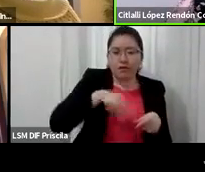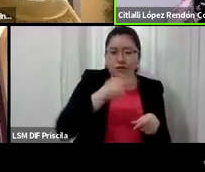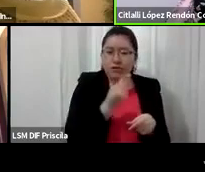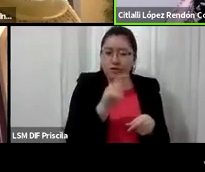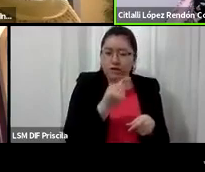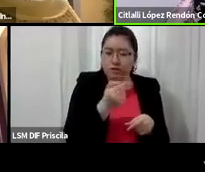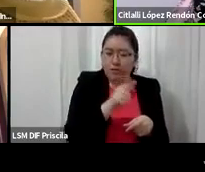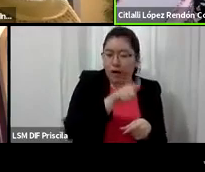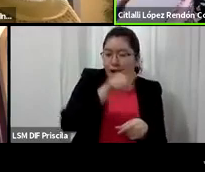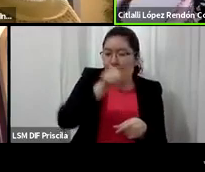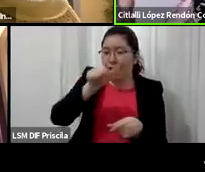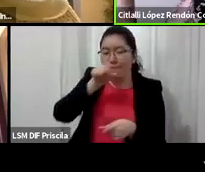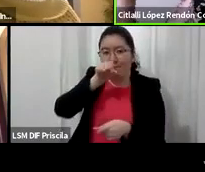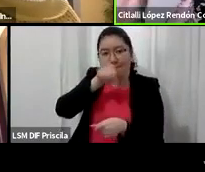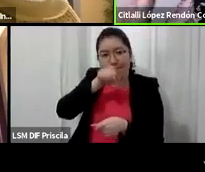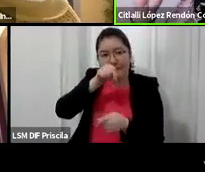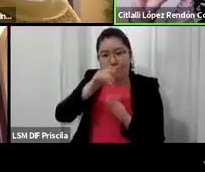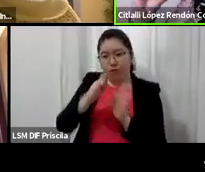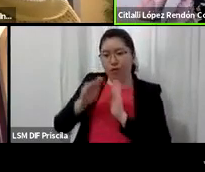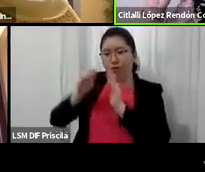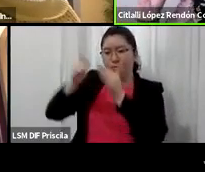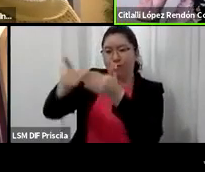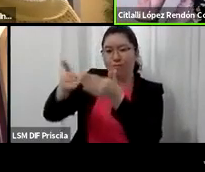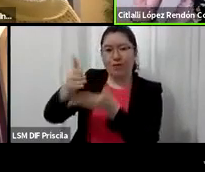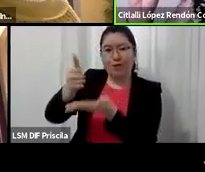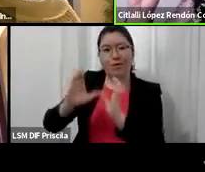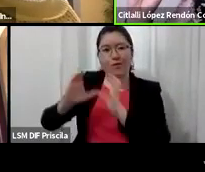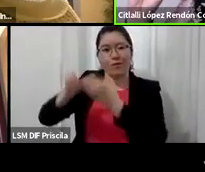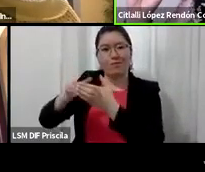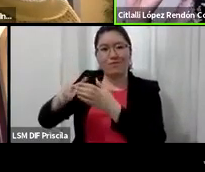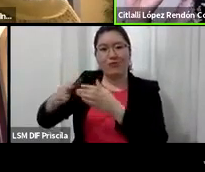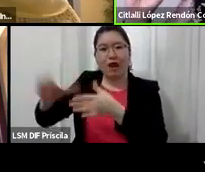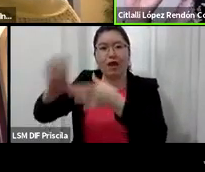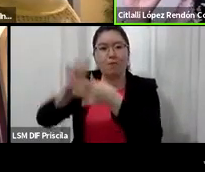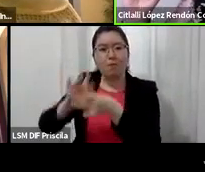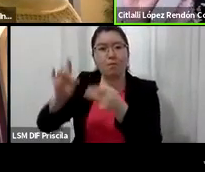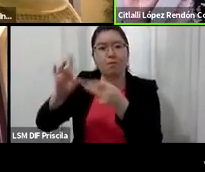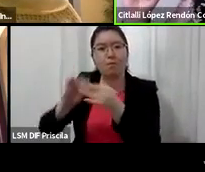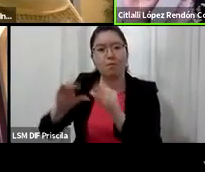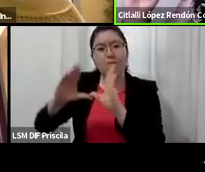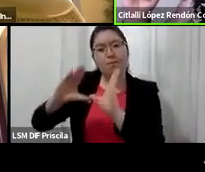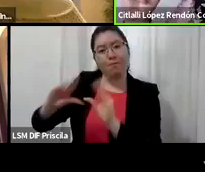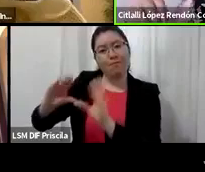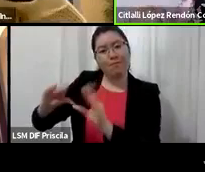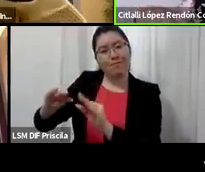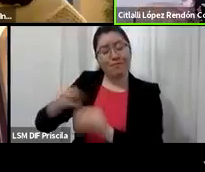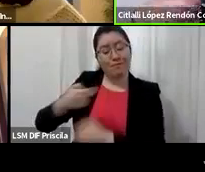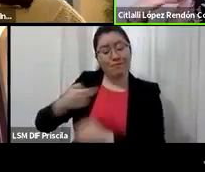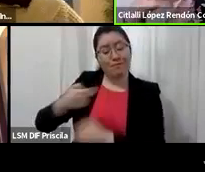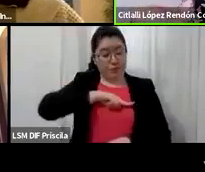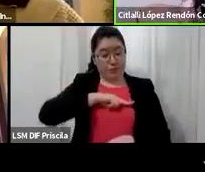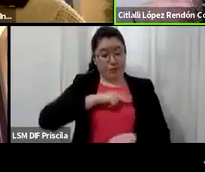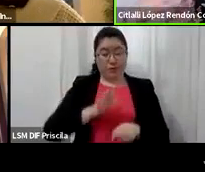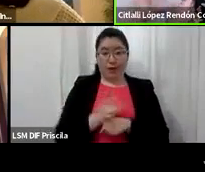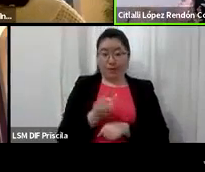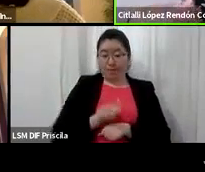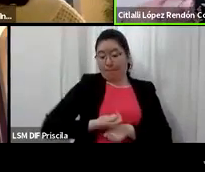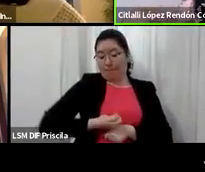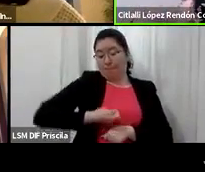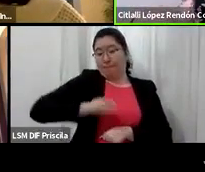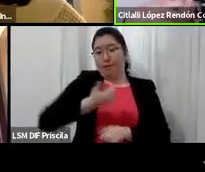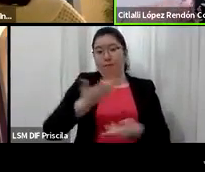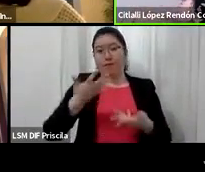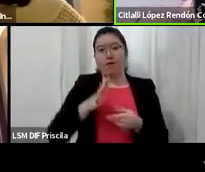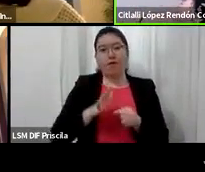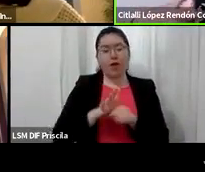nos vinculamos, ¿no? Y entonces siempre estar como muy centradas en cómo construir esos espacios que promuevan la justicia,